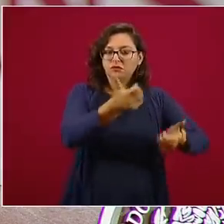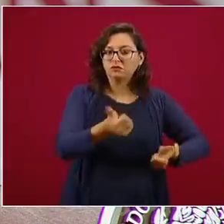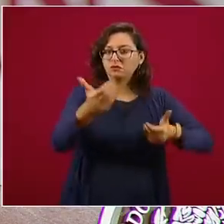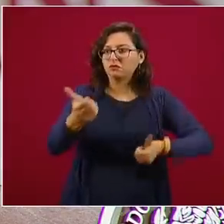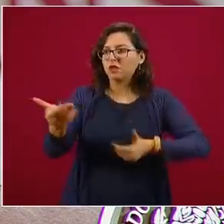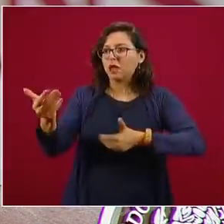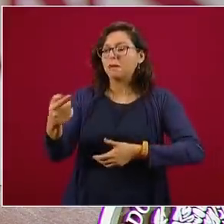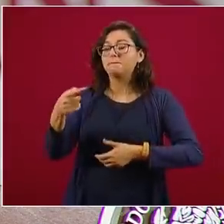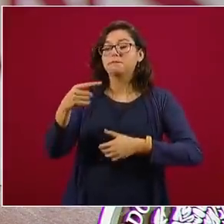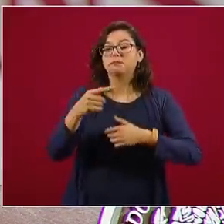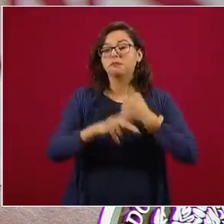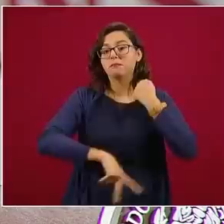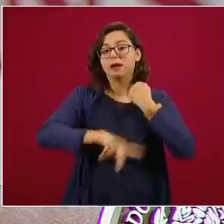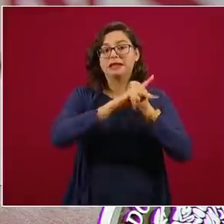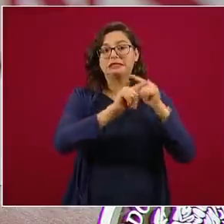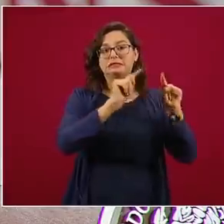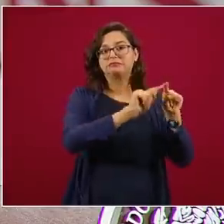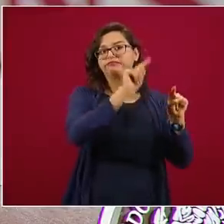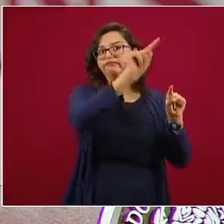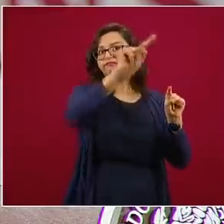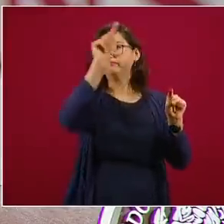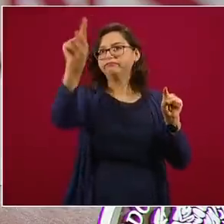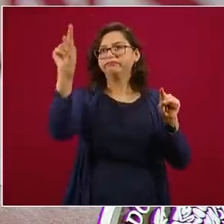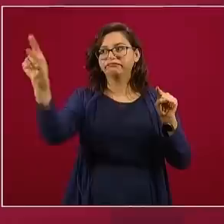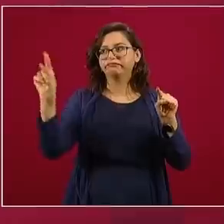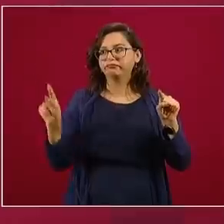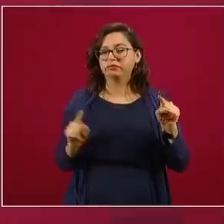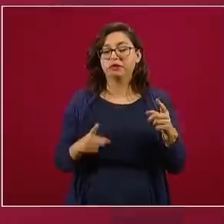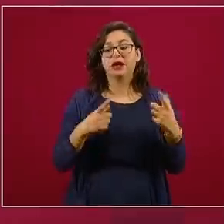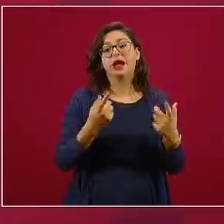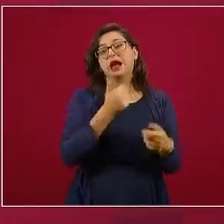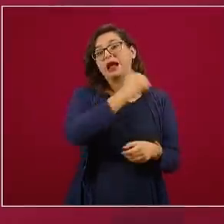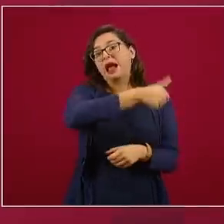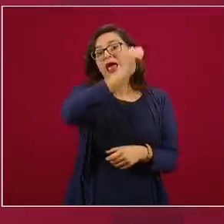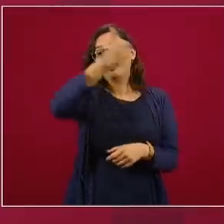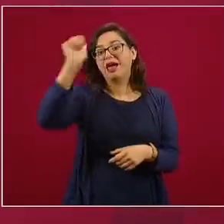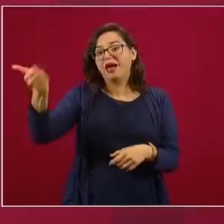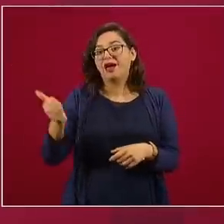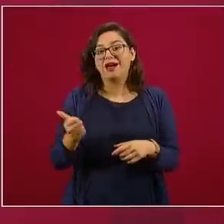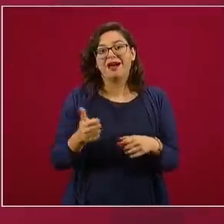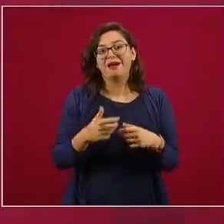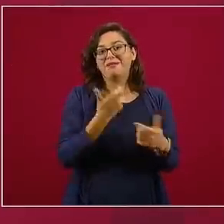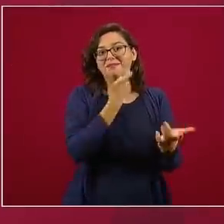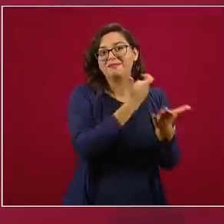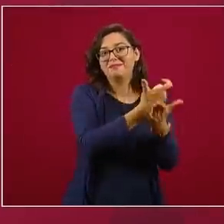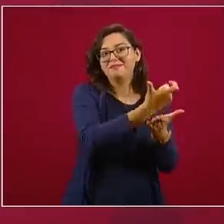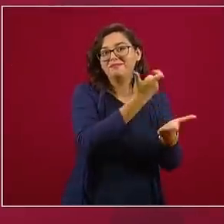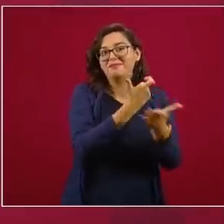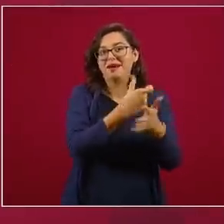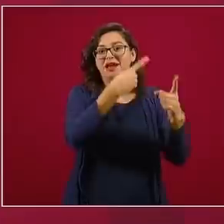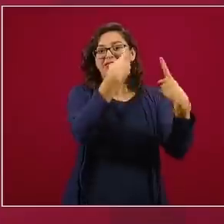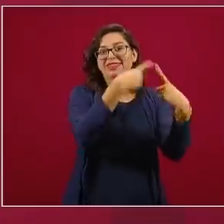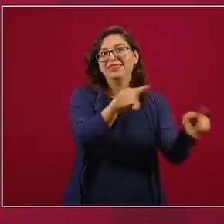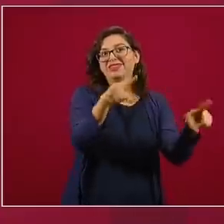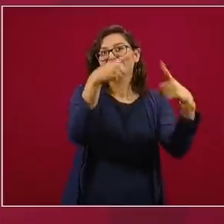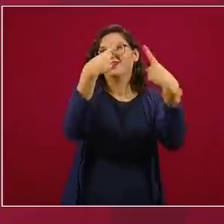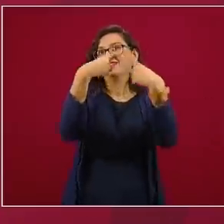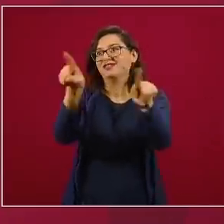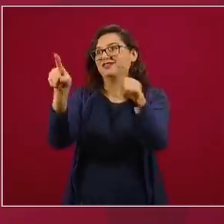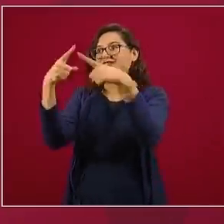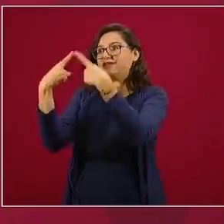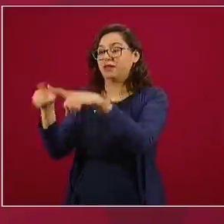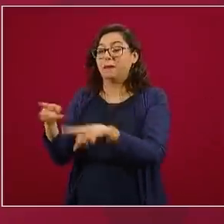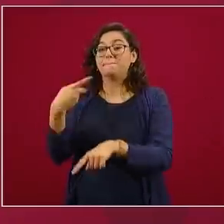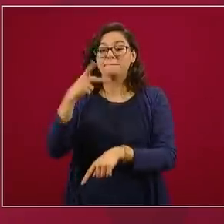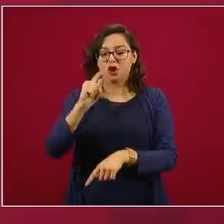mundo. Esas cadenas de suplido tienen costos diferentes. Dichosamente, la cadena de suplido que hemos